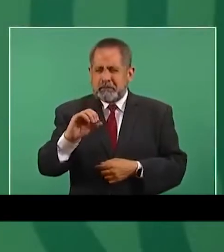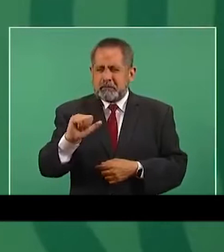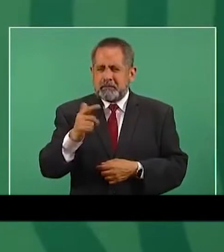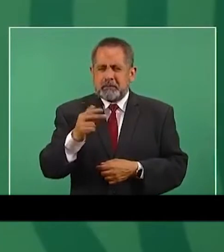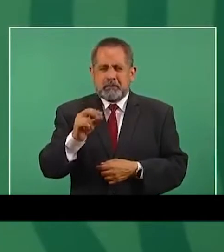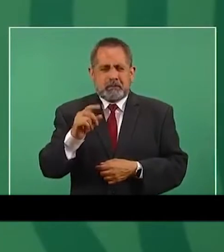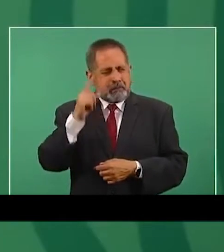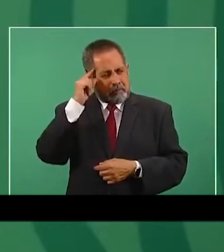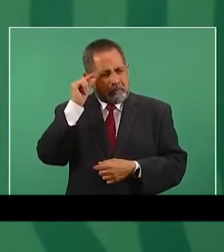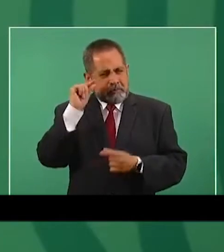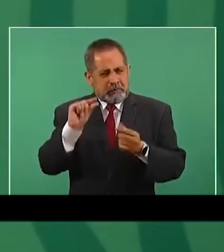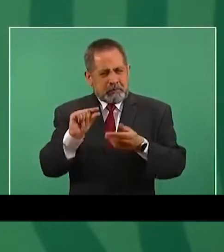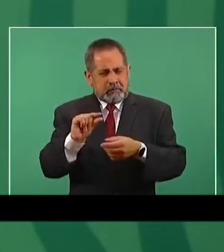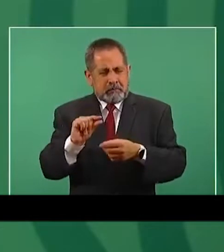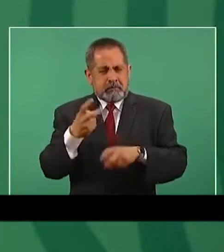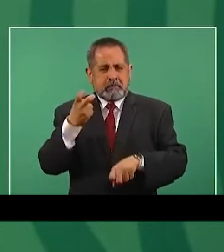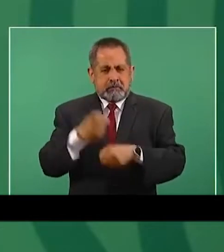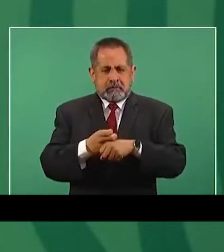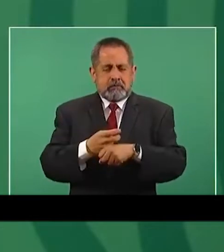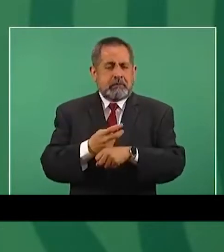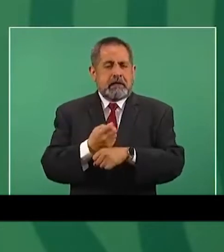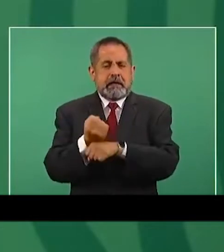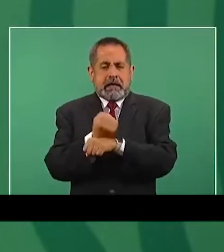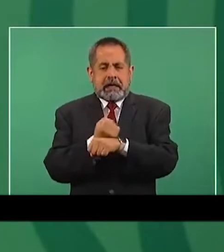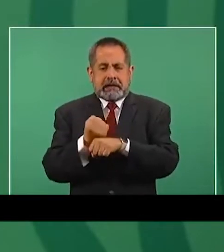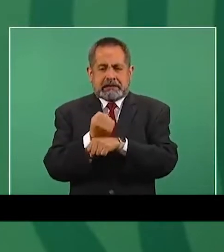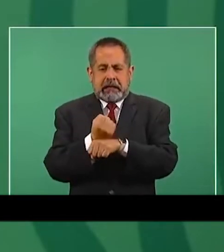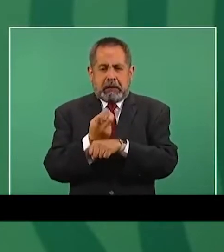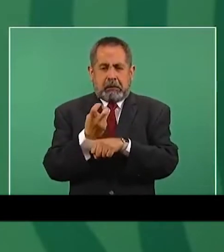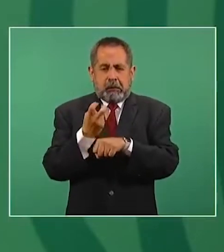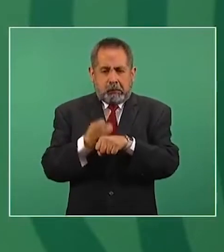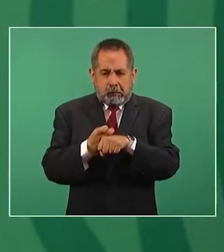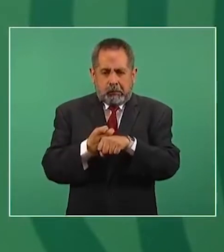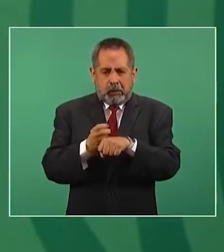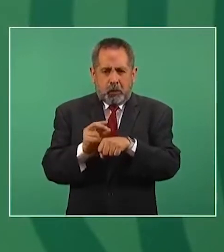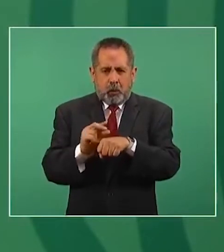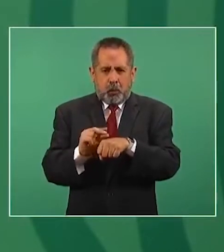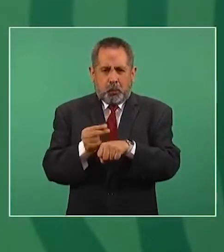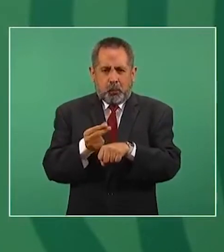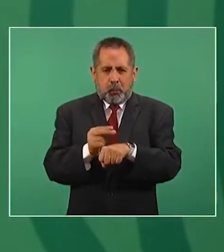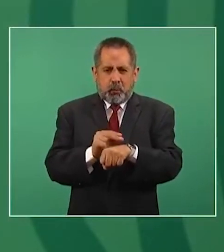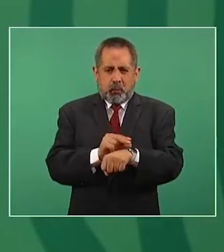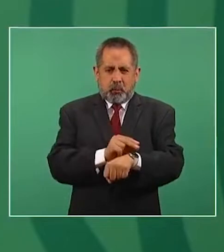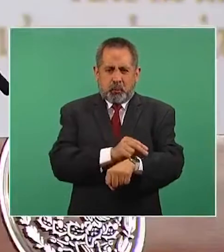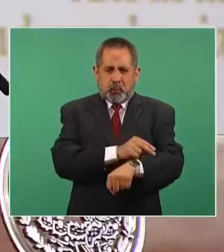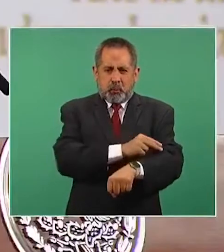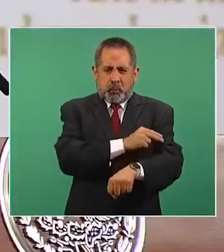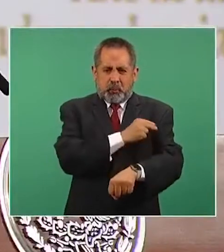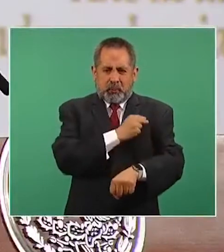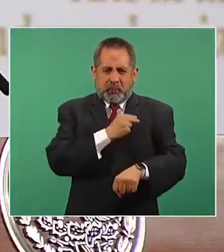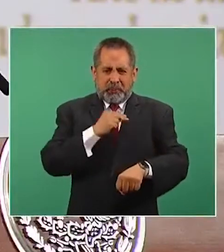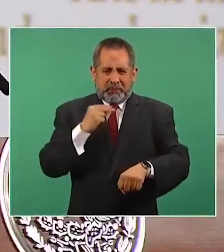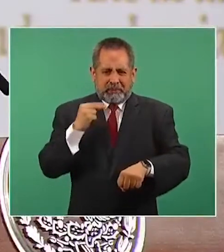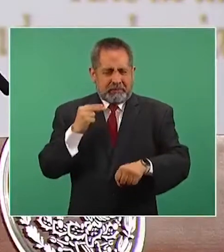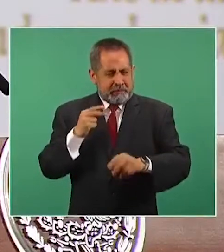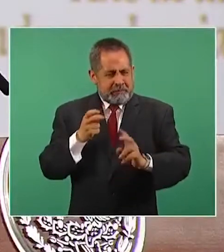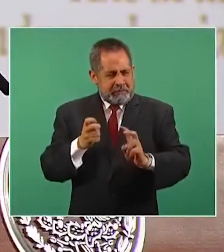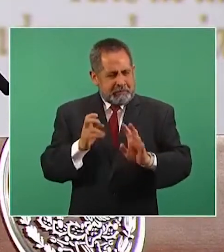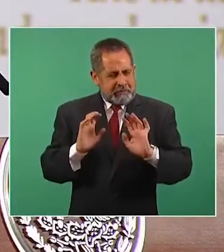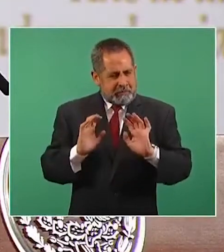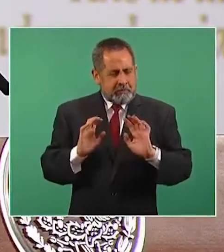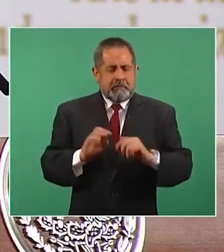se podrían crear con la vacuna no